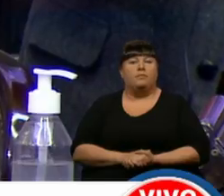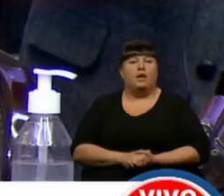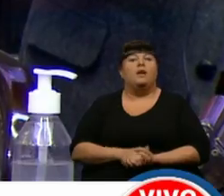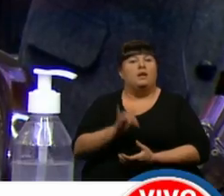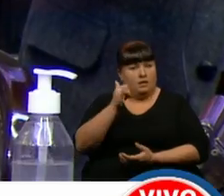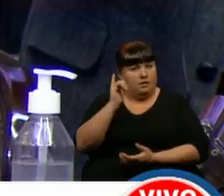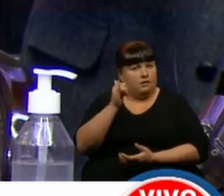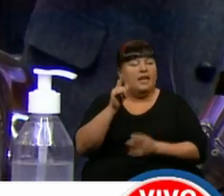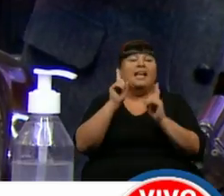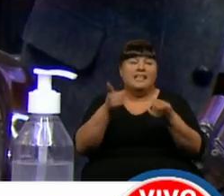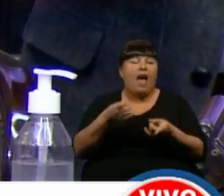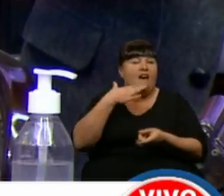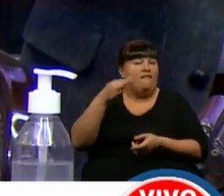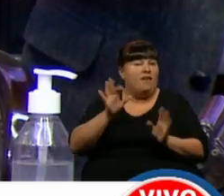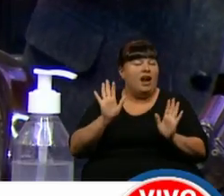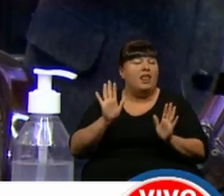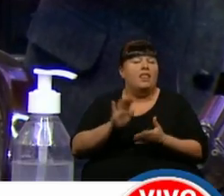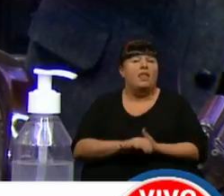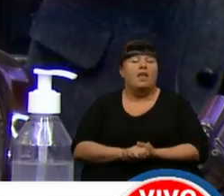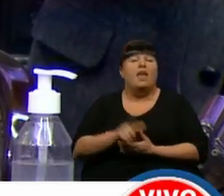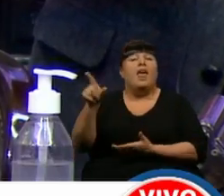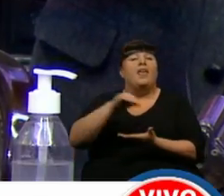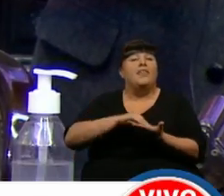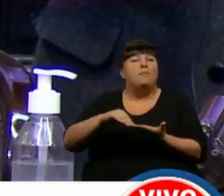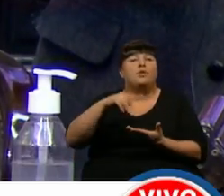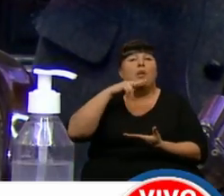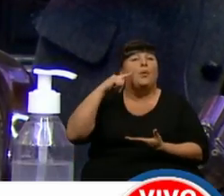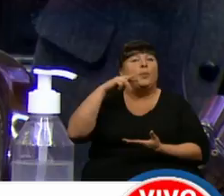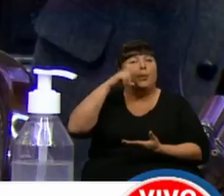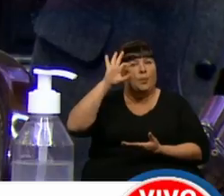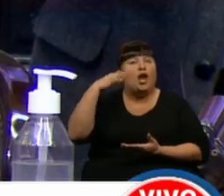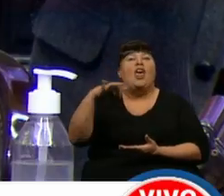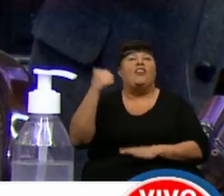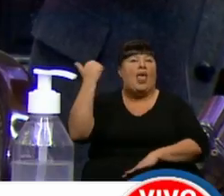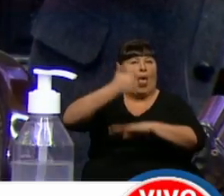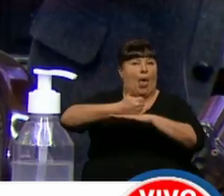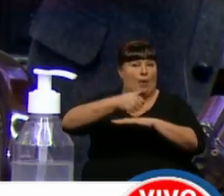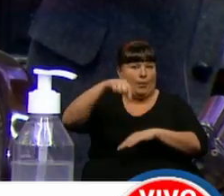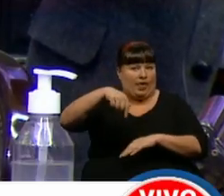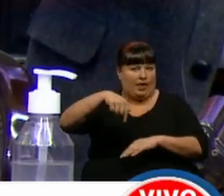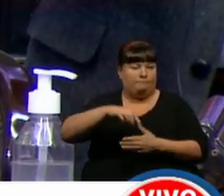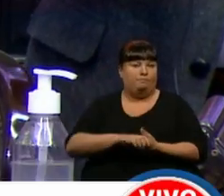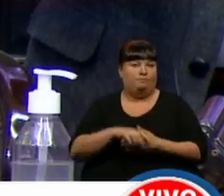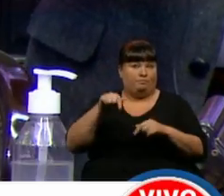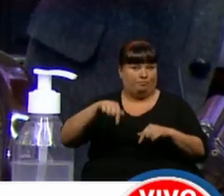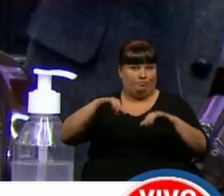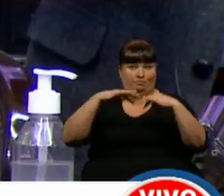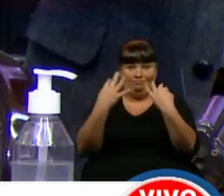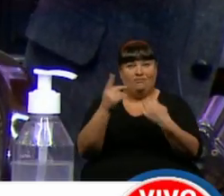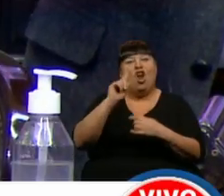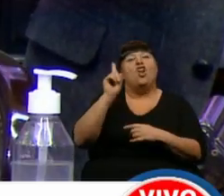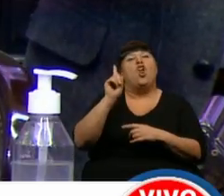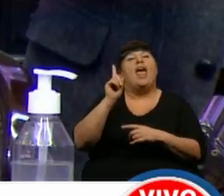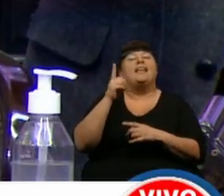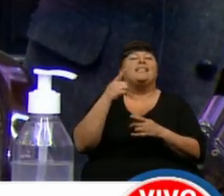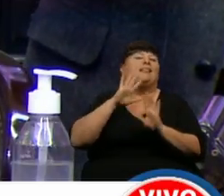si también es cierto que el diputado vivero tenía que estar presente en el lugar no